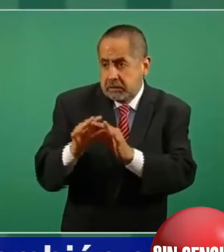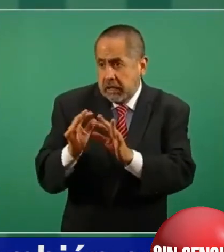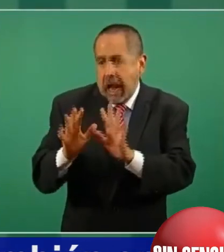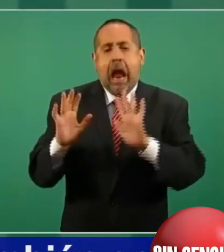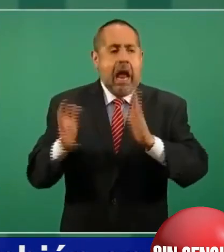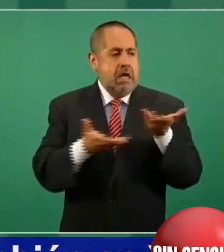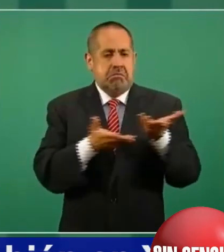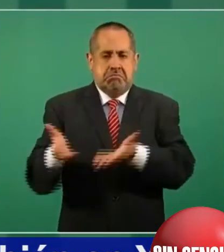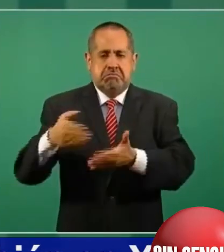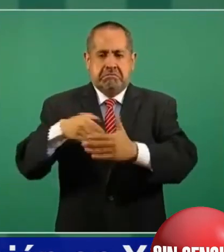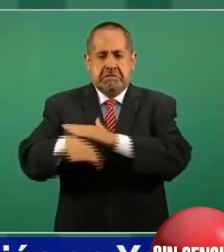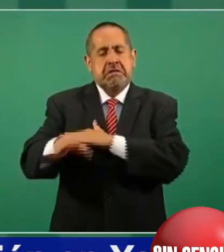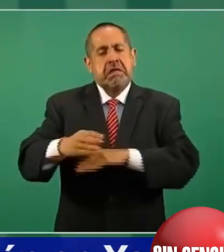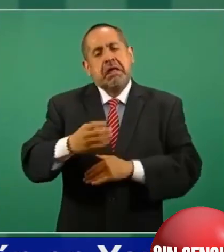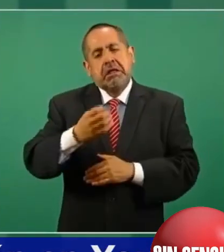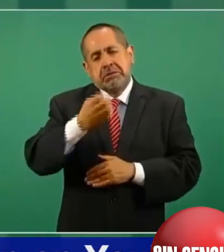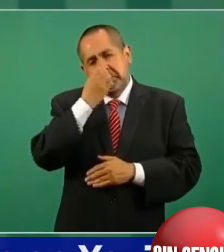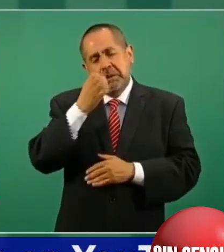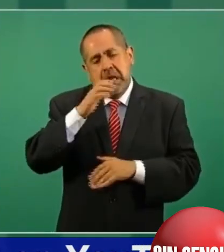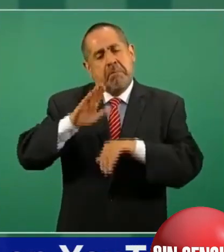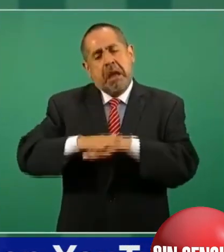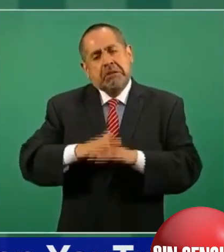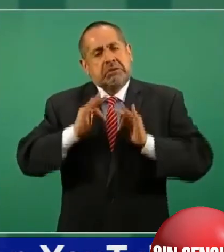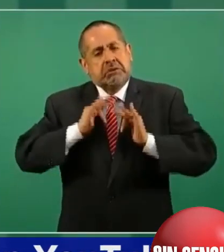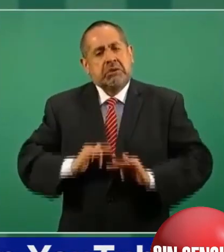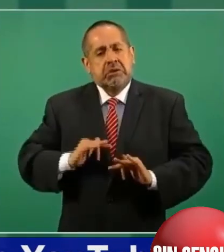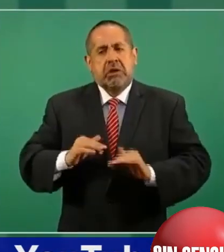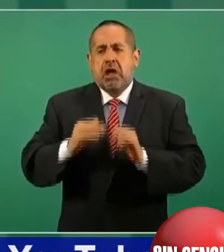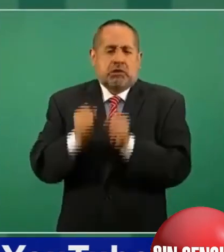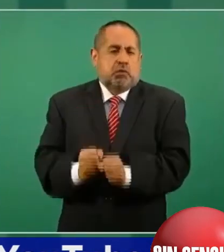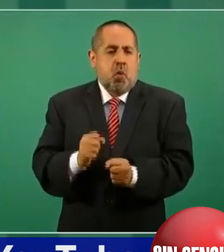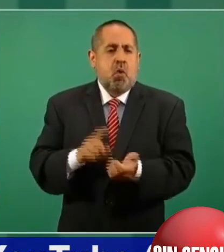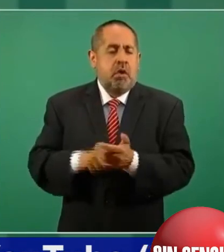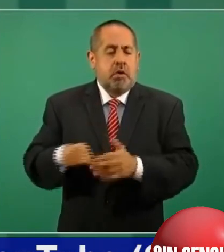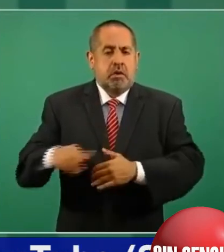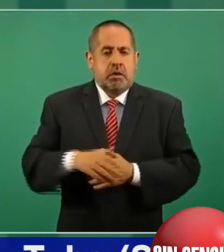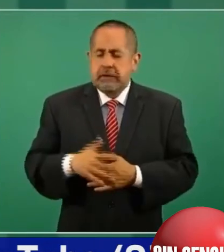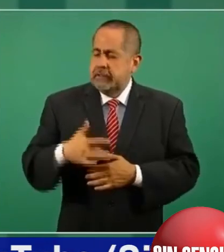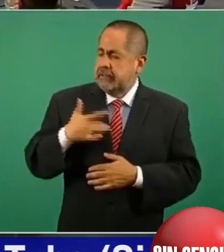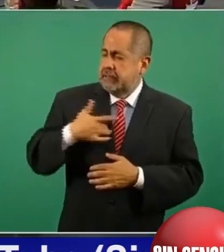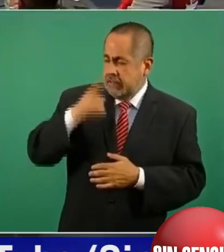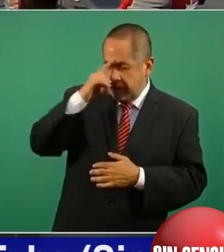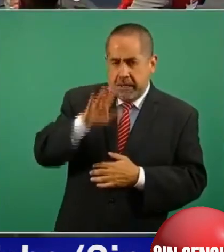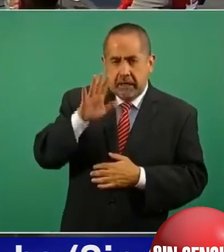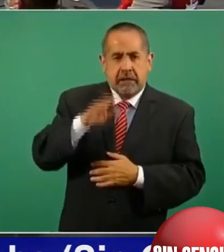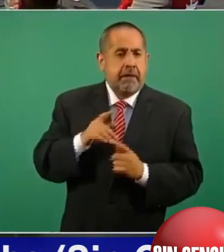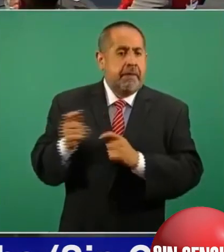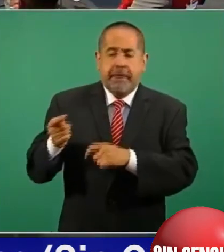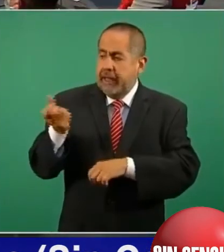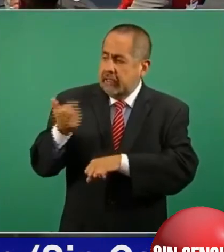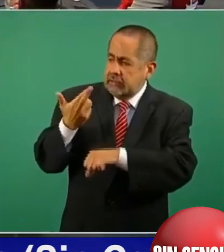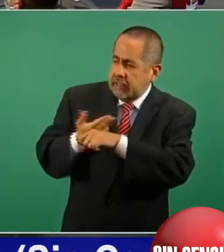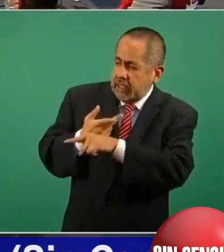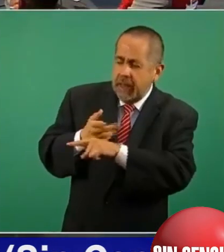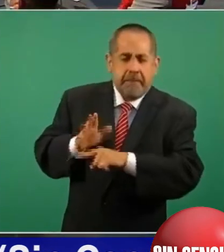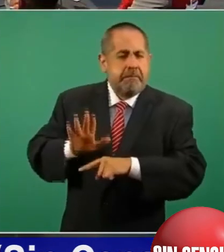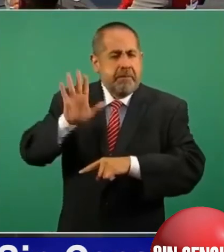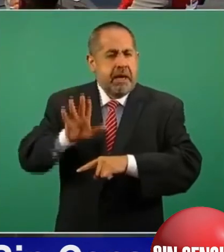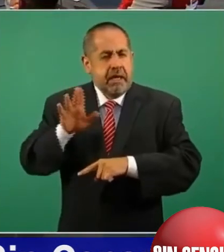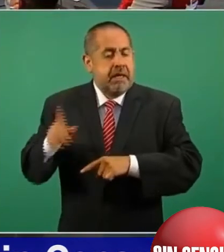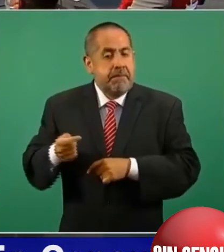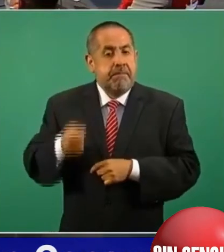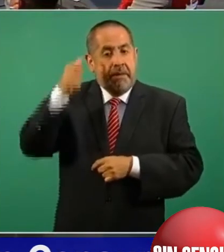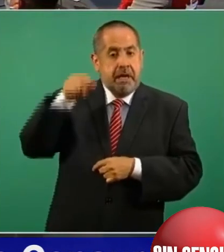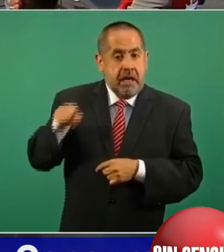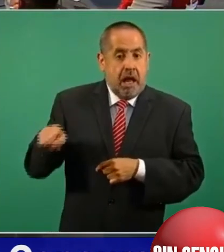pueden regresar con toda seguridad. Tengo entendido que la secretaria es una de sus